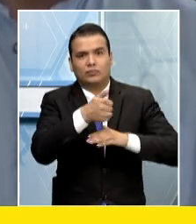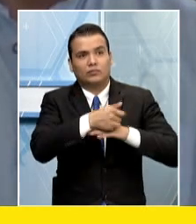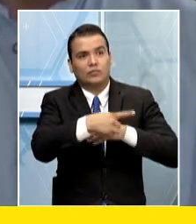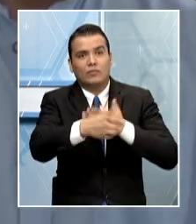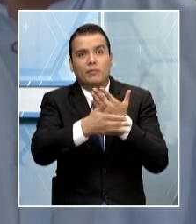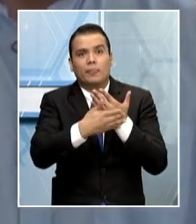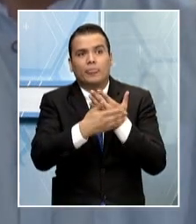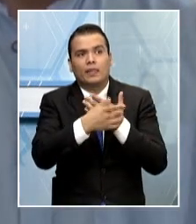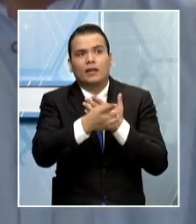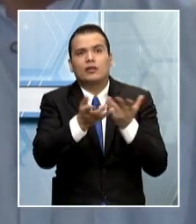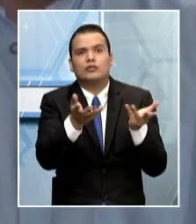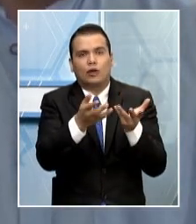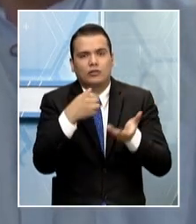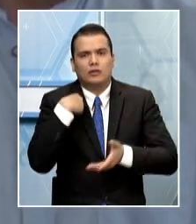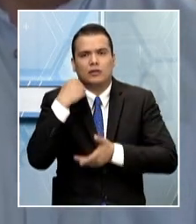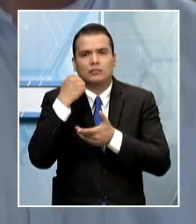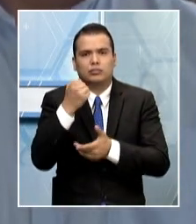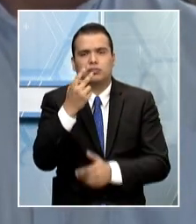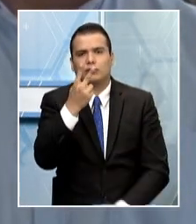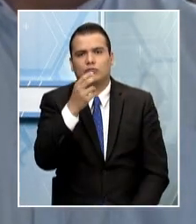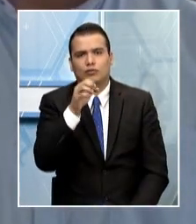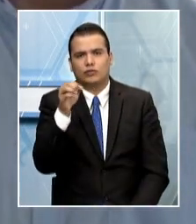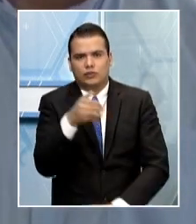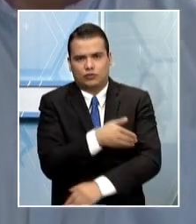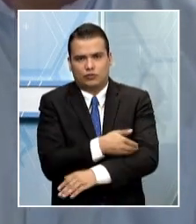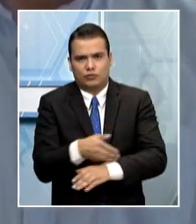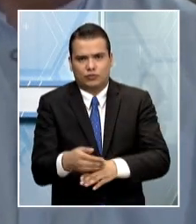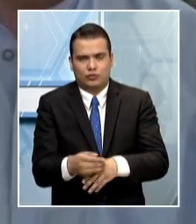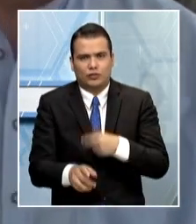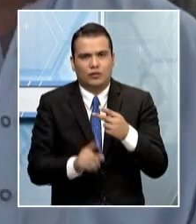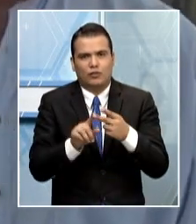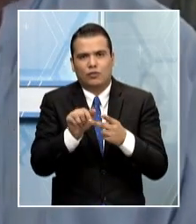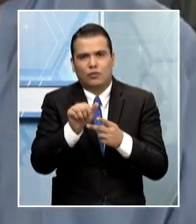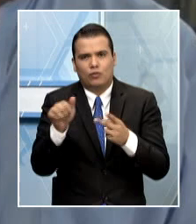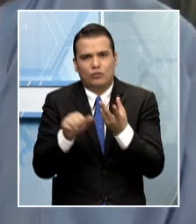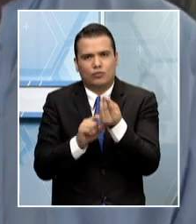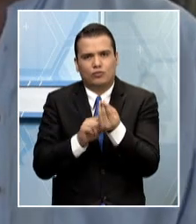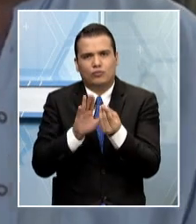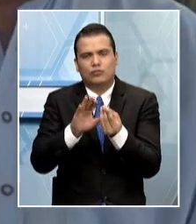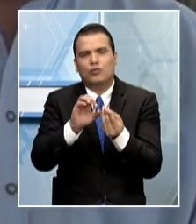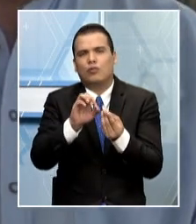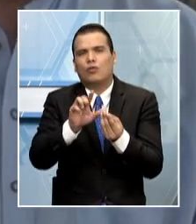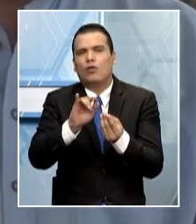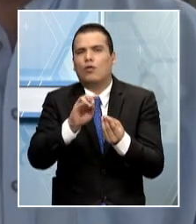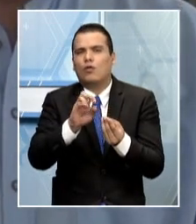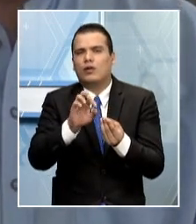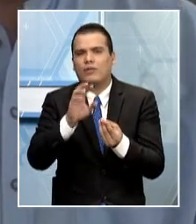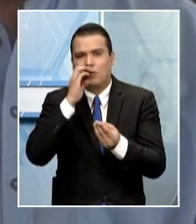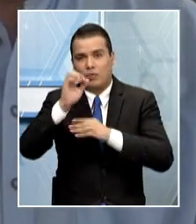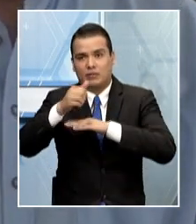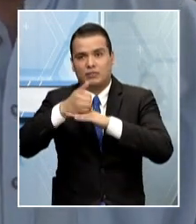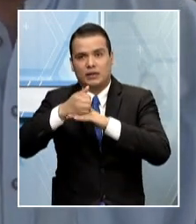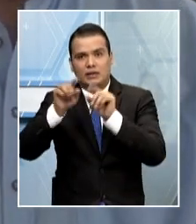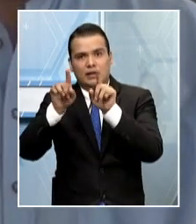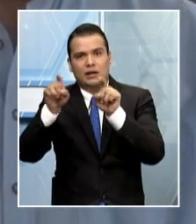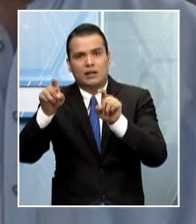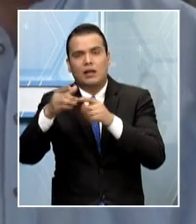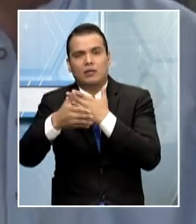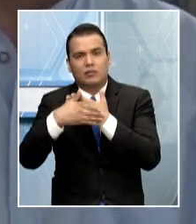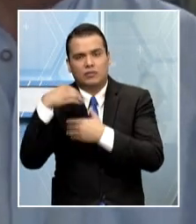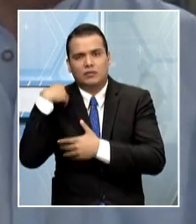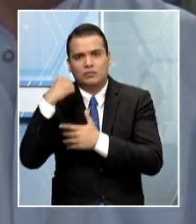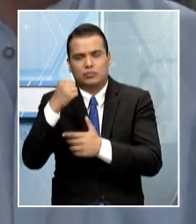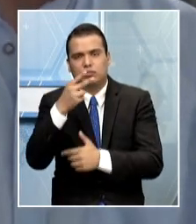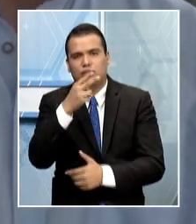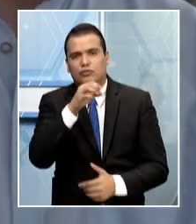200 millones de pesos. Alias Albeiro, de la Oliver Sinisterra, hasta 100 millones de pesos. Y alias Uriel, de